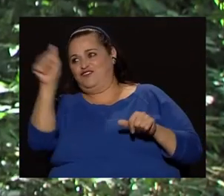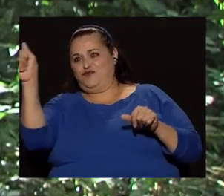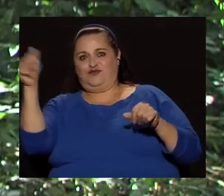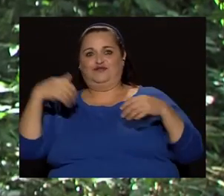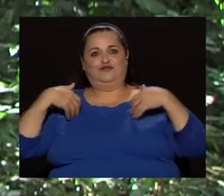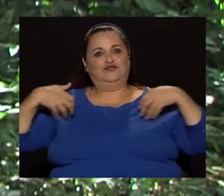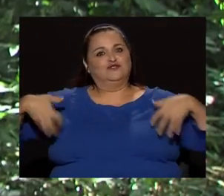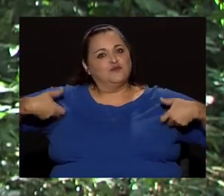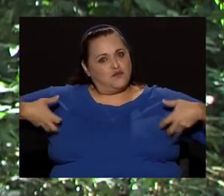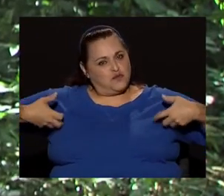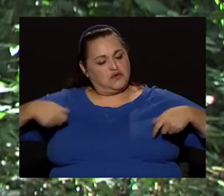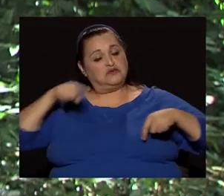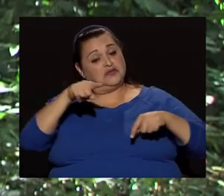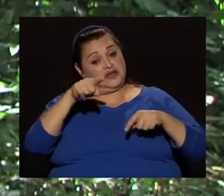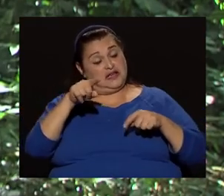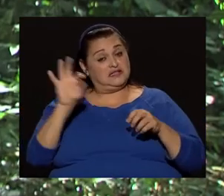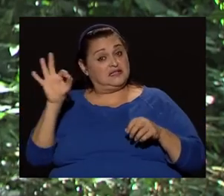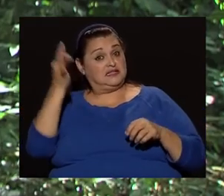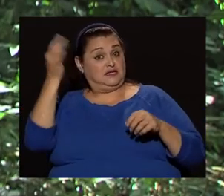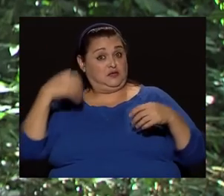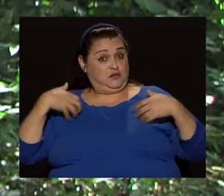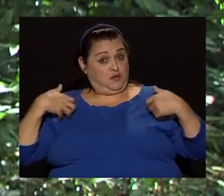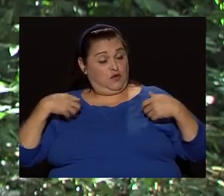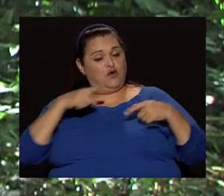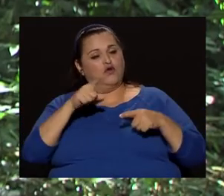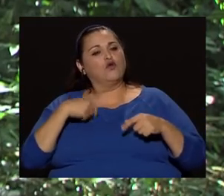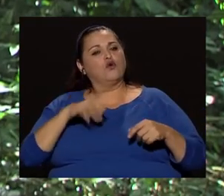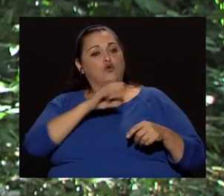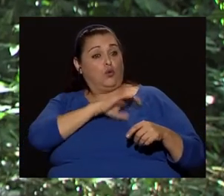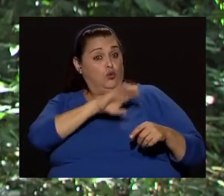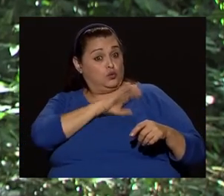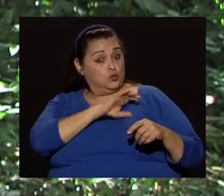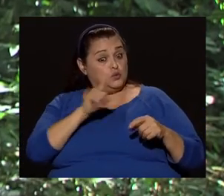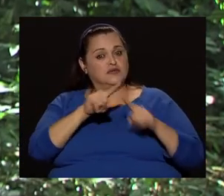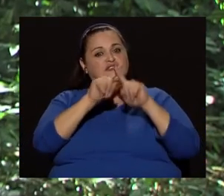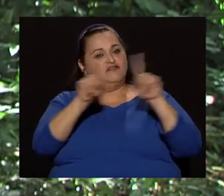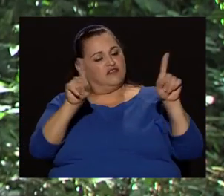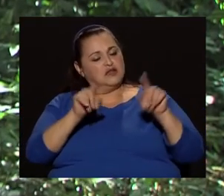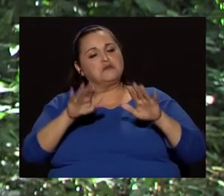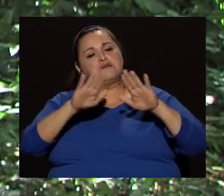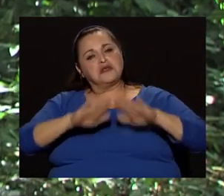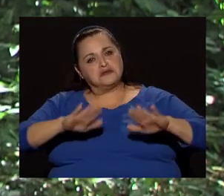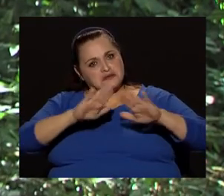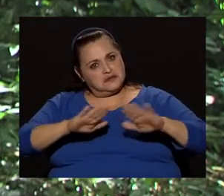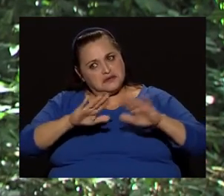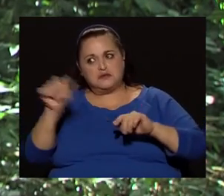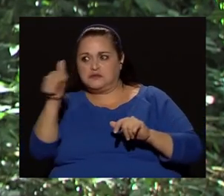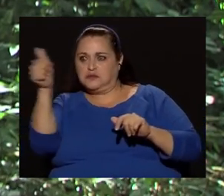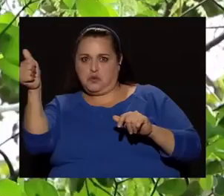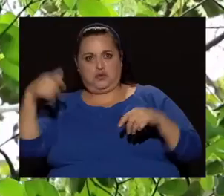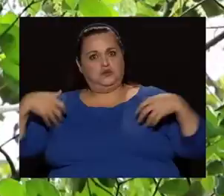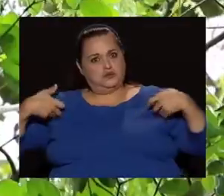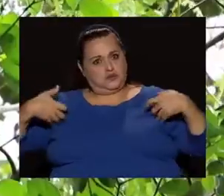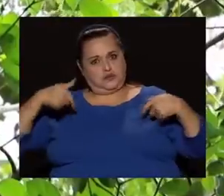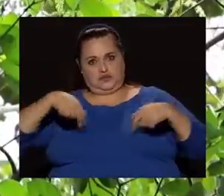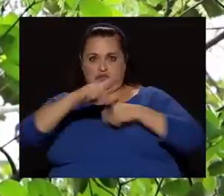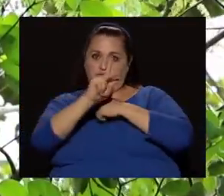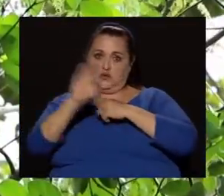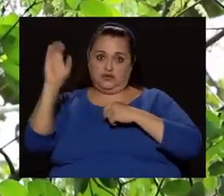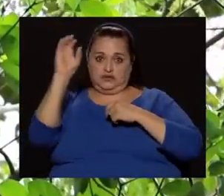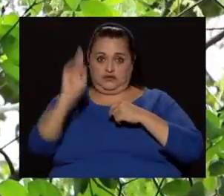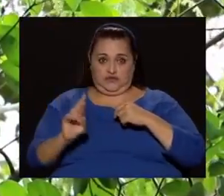tranquilo que de los otros monos que hay en Costa Rica, y es más fácil de verlo, y pues